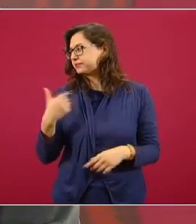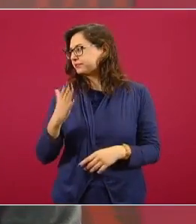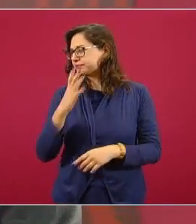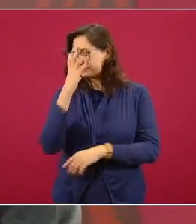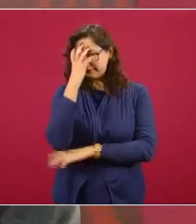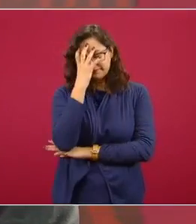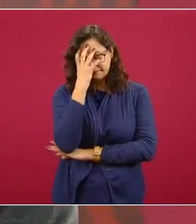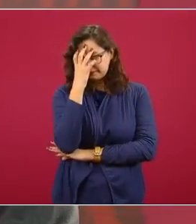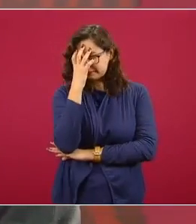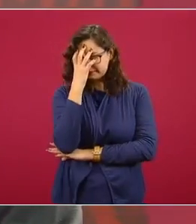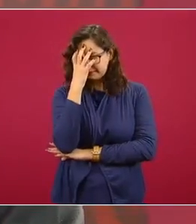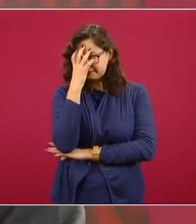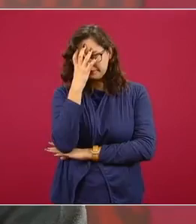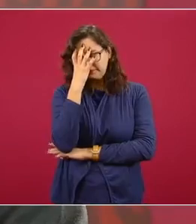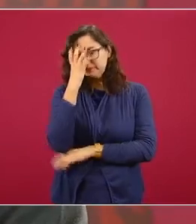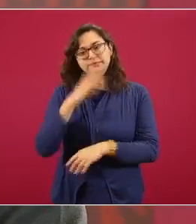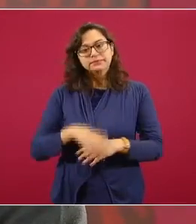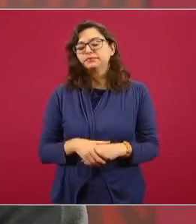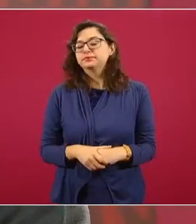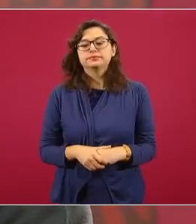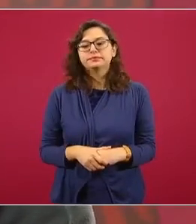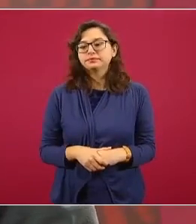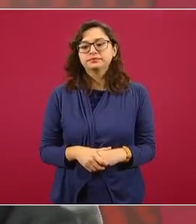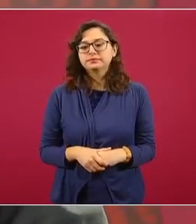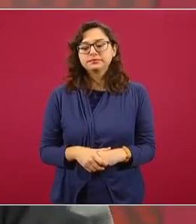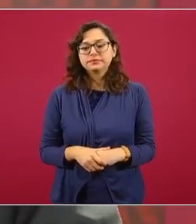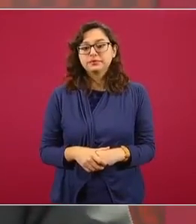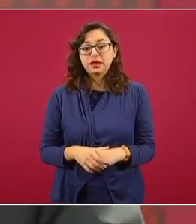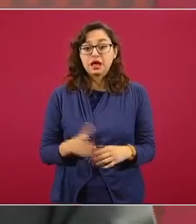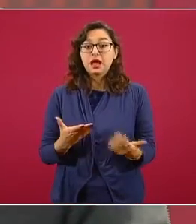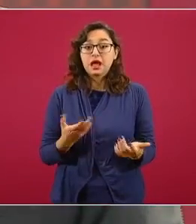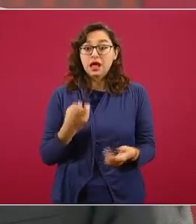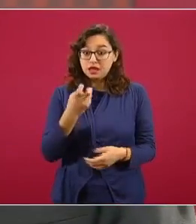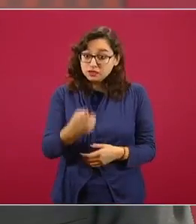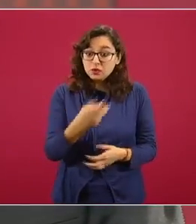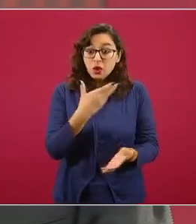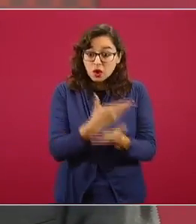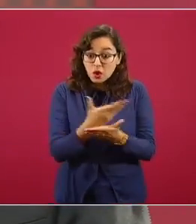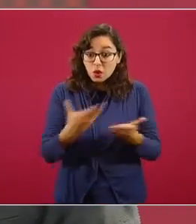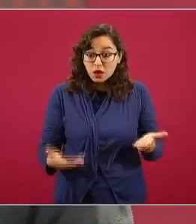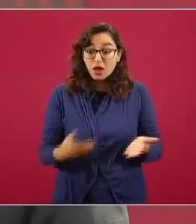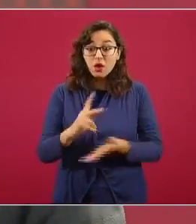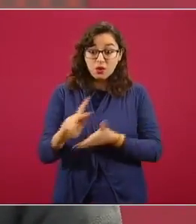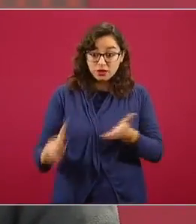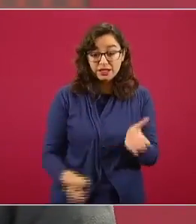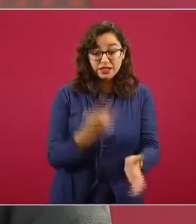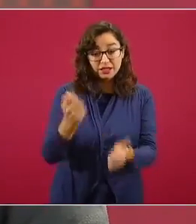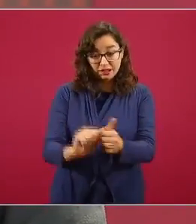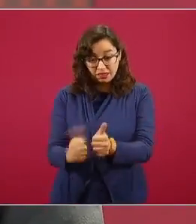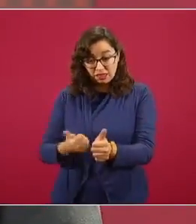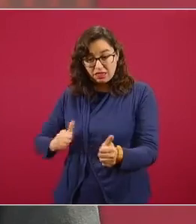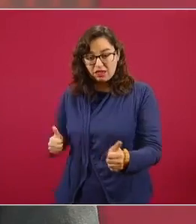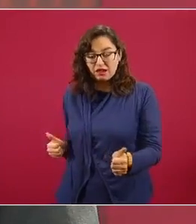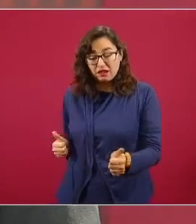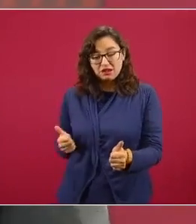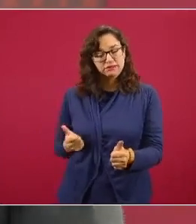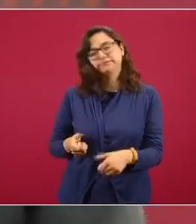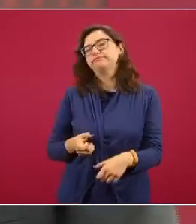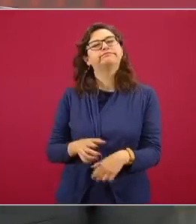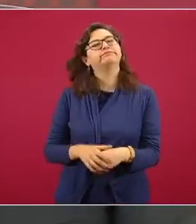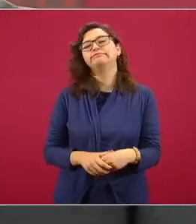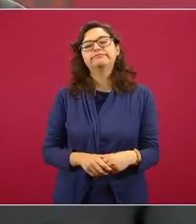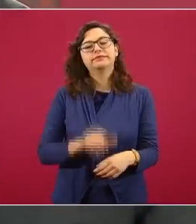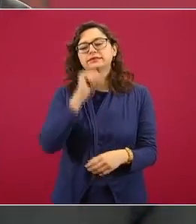eso no vamos a permitir retrocesos y